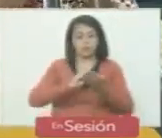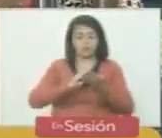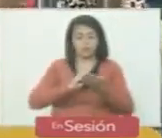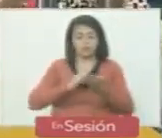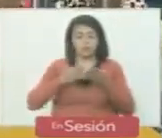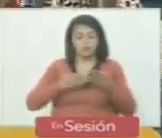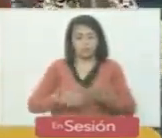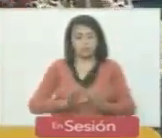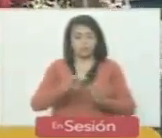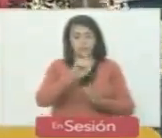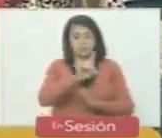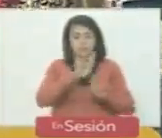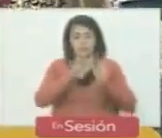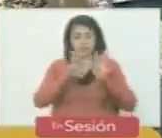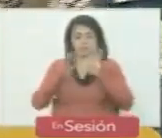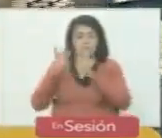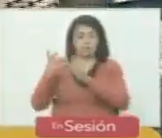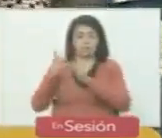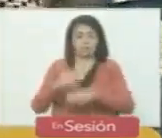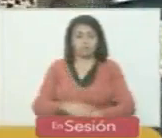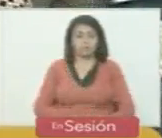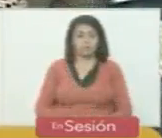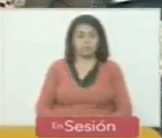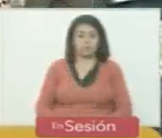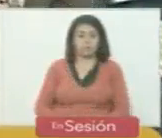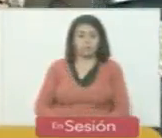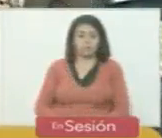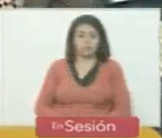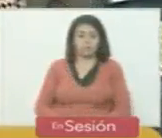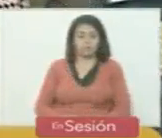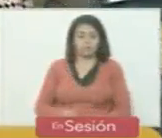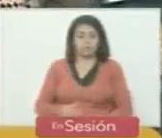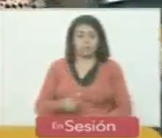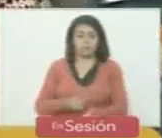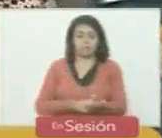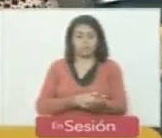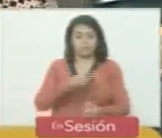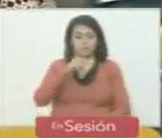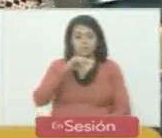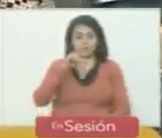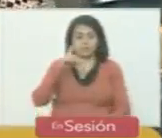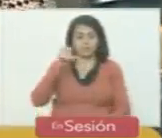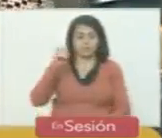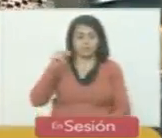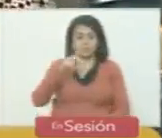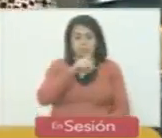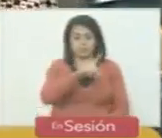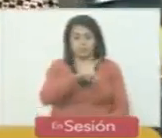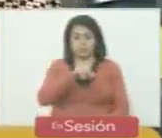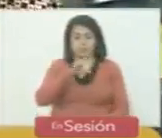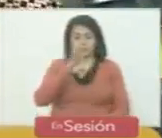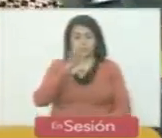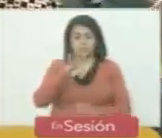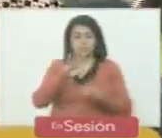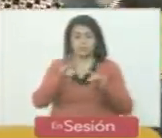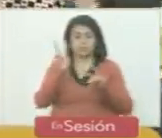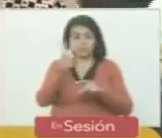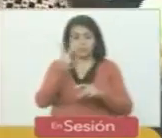en 1999, mi hermano Nilson. En Venezuela renacimos